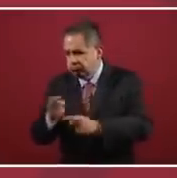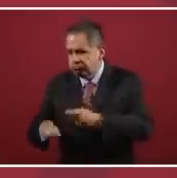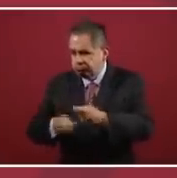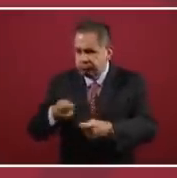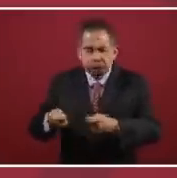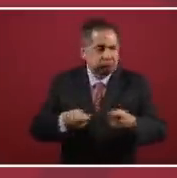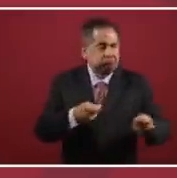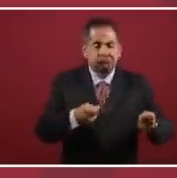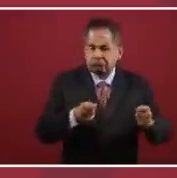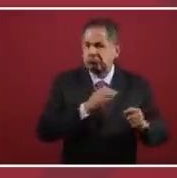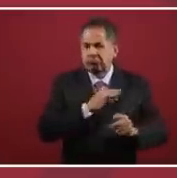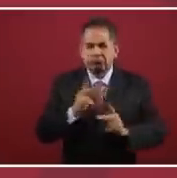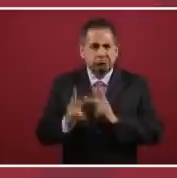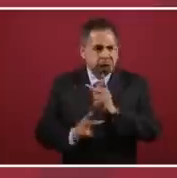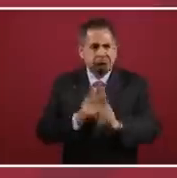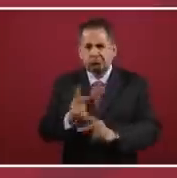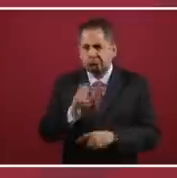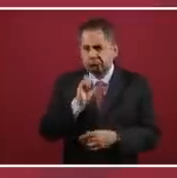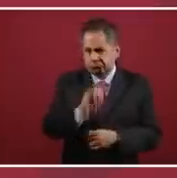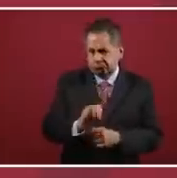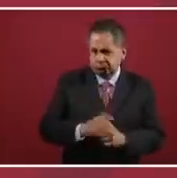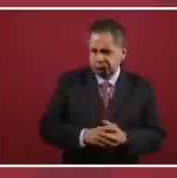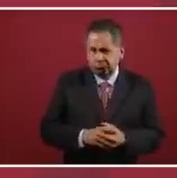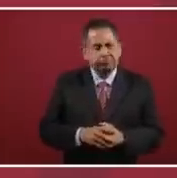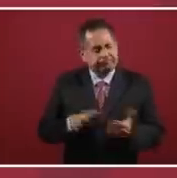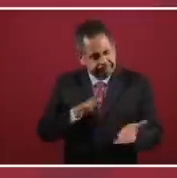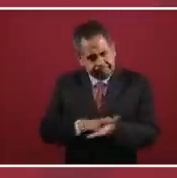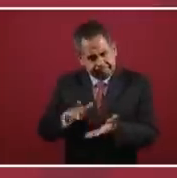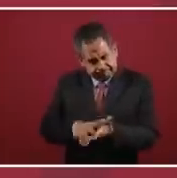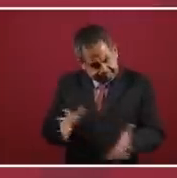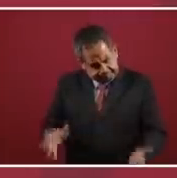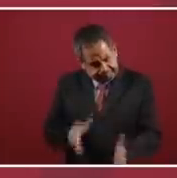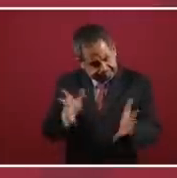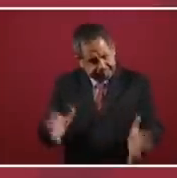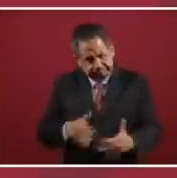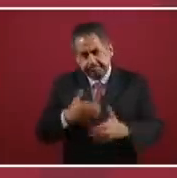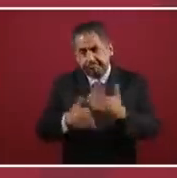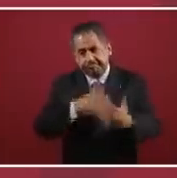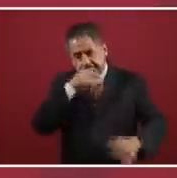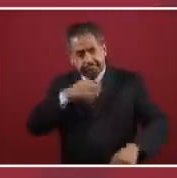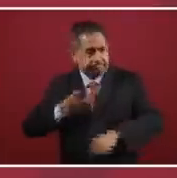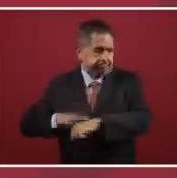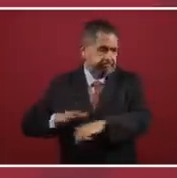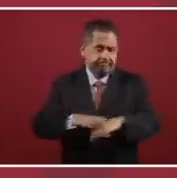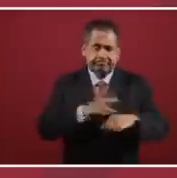Lo vamos a impulsar y decirle a la gente que